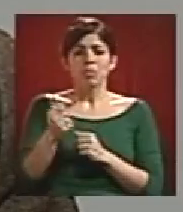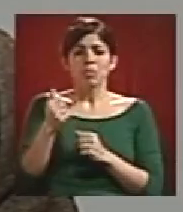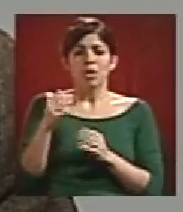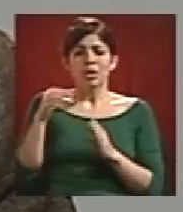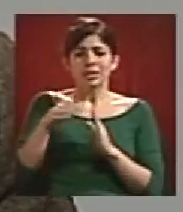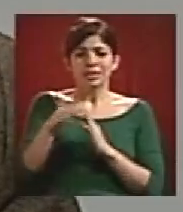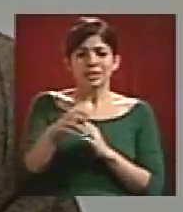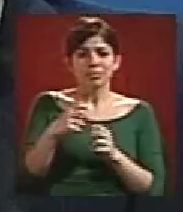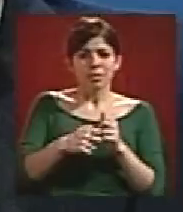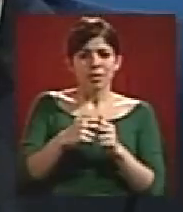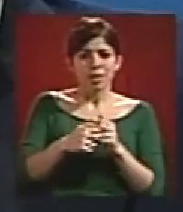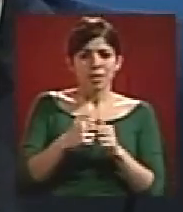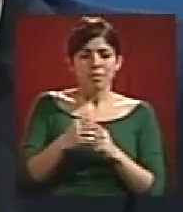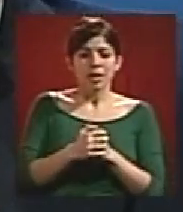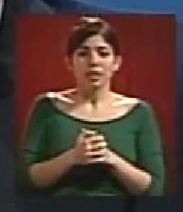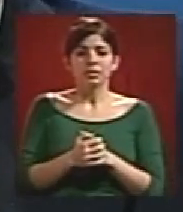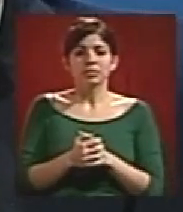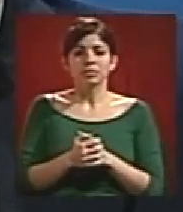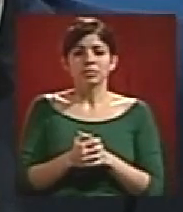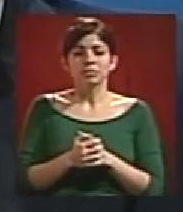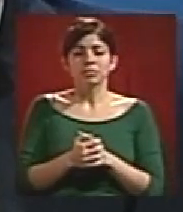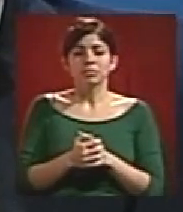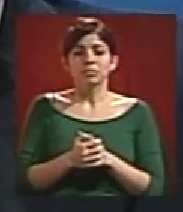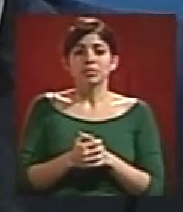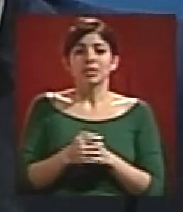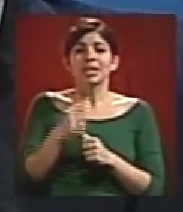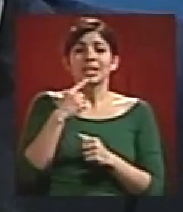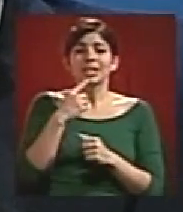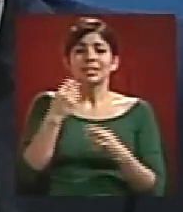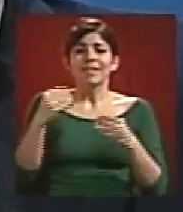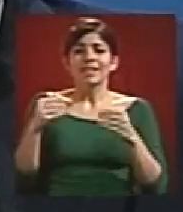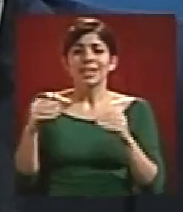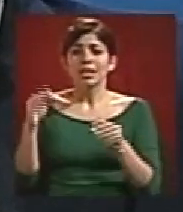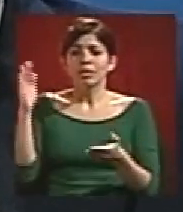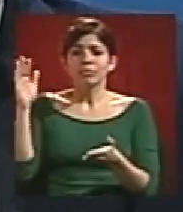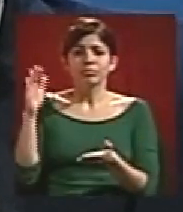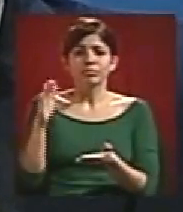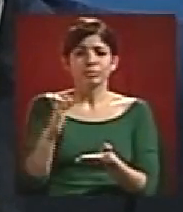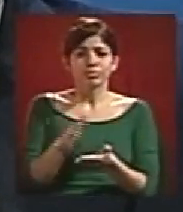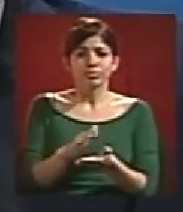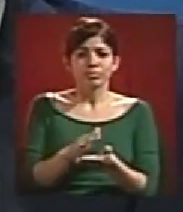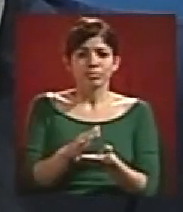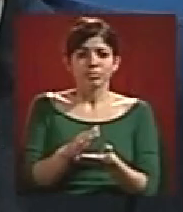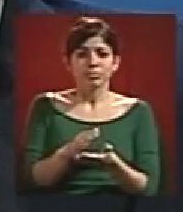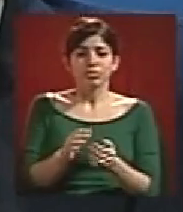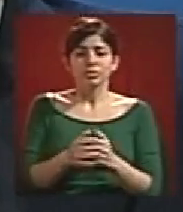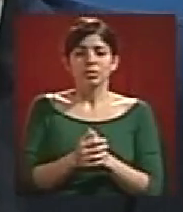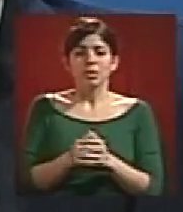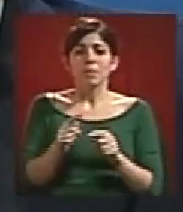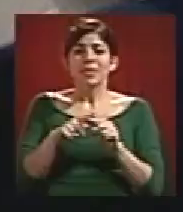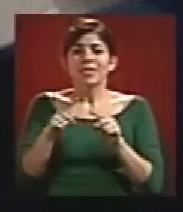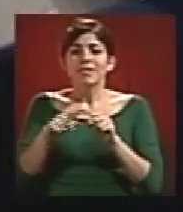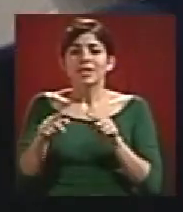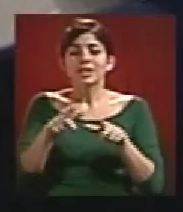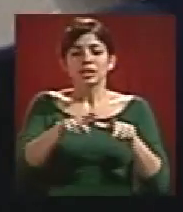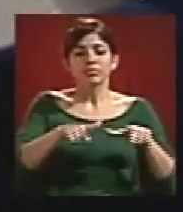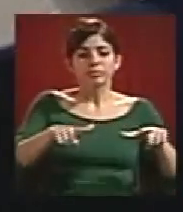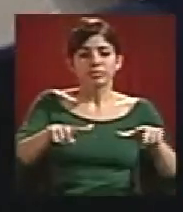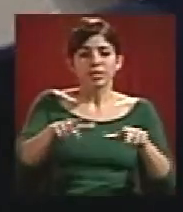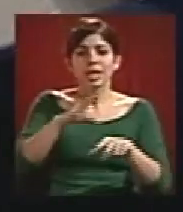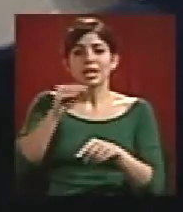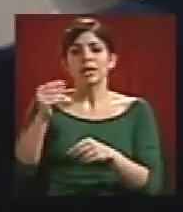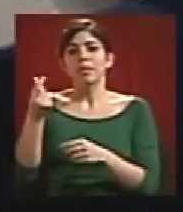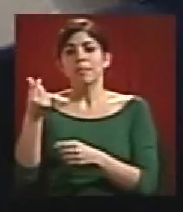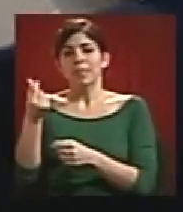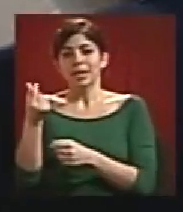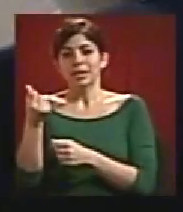Los grandes corredores de bienes raíces dicen que están vendiendo muy poco en este momento, aunque hay sus diferencias por zonas y por segmentos de precios,